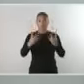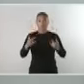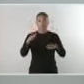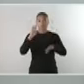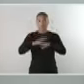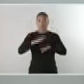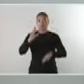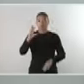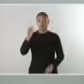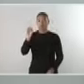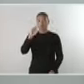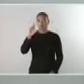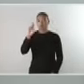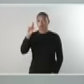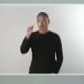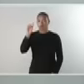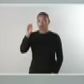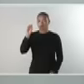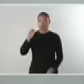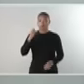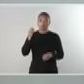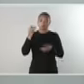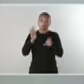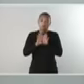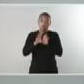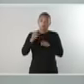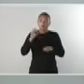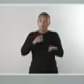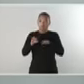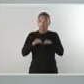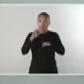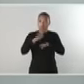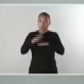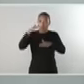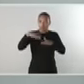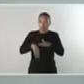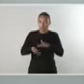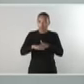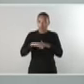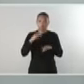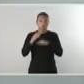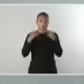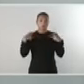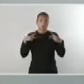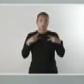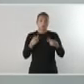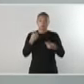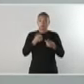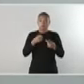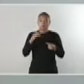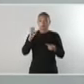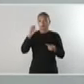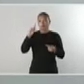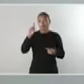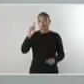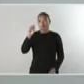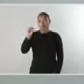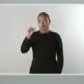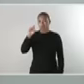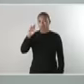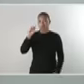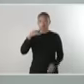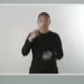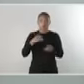corrupta los índices más bajos de empleo los empresarios tuvieron que huir endeudó descaradamente Francisco